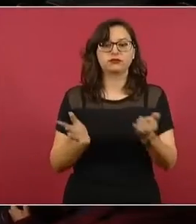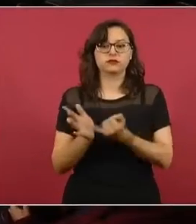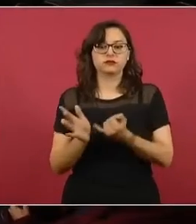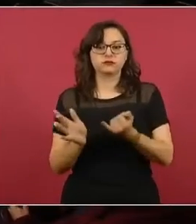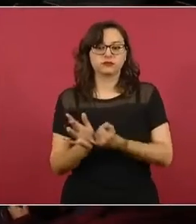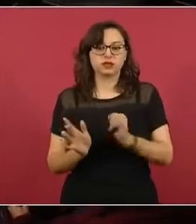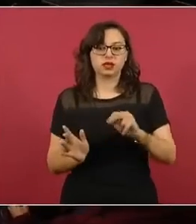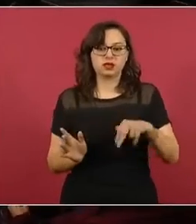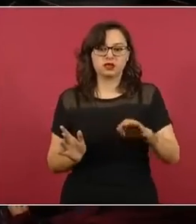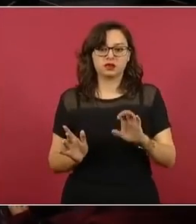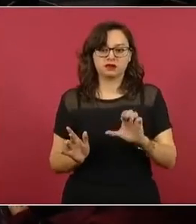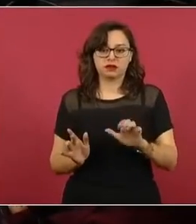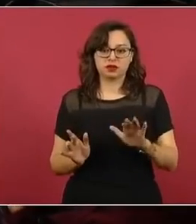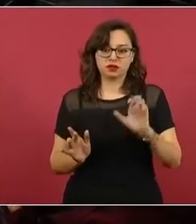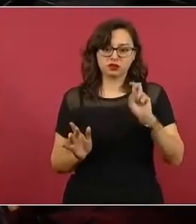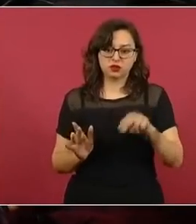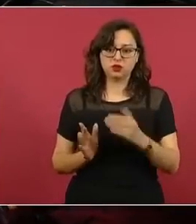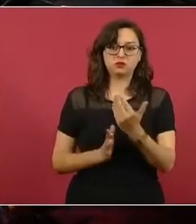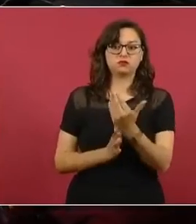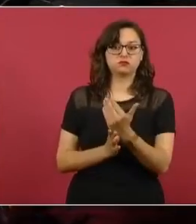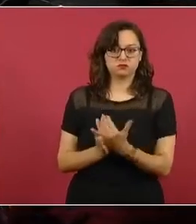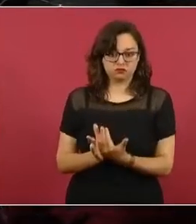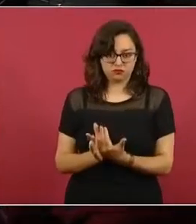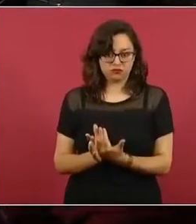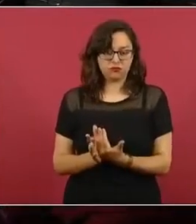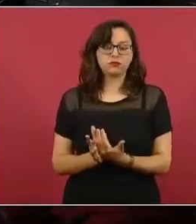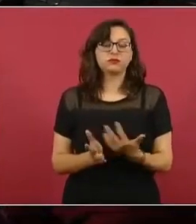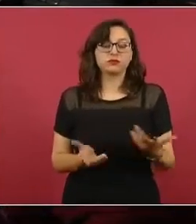inflación. Si ustedes desean